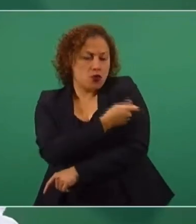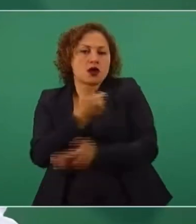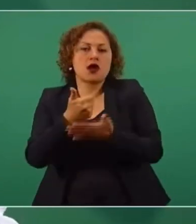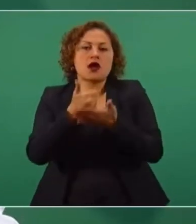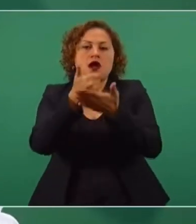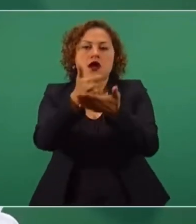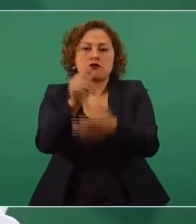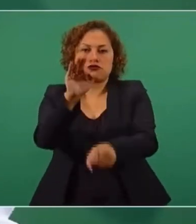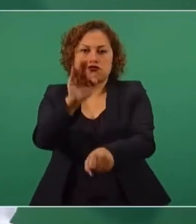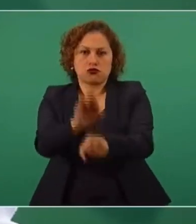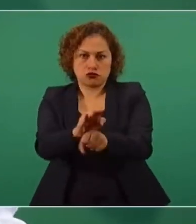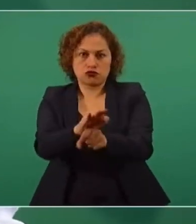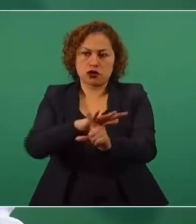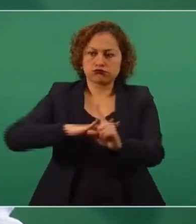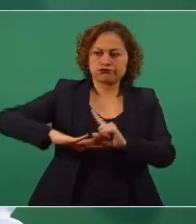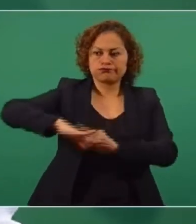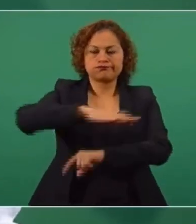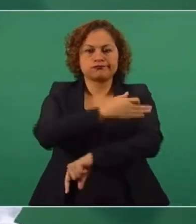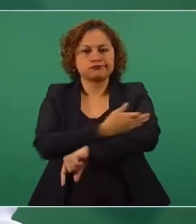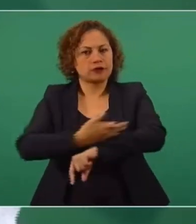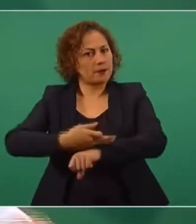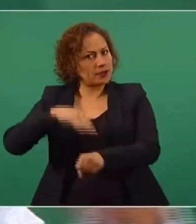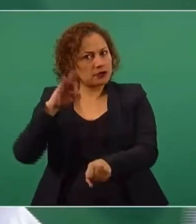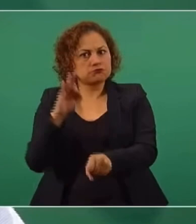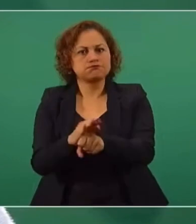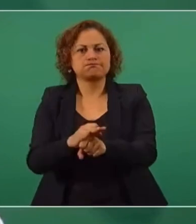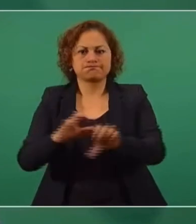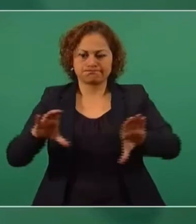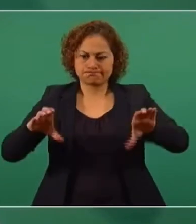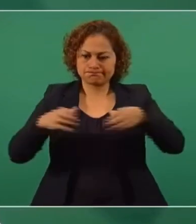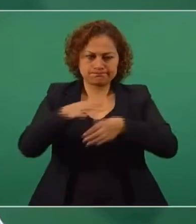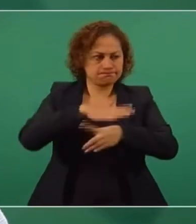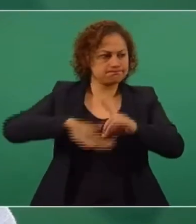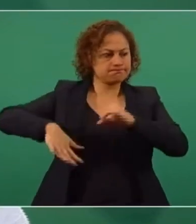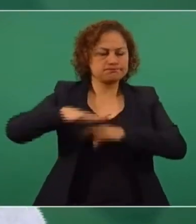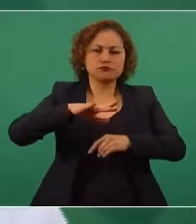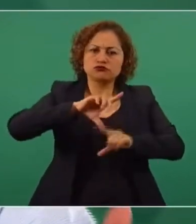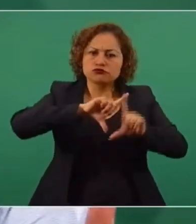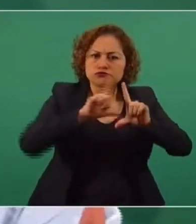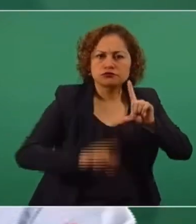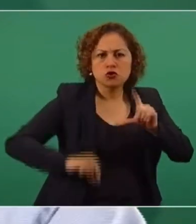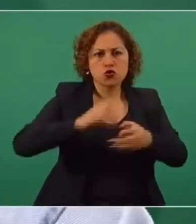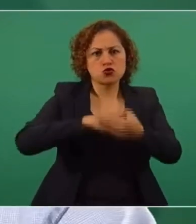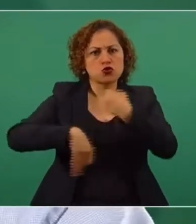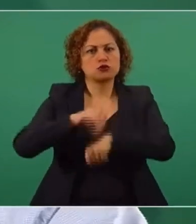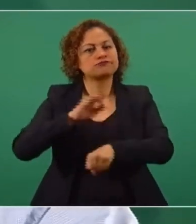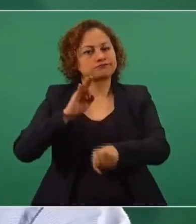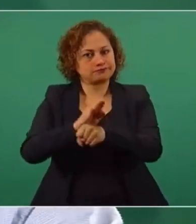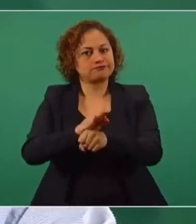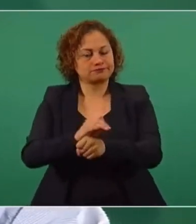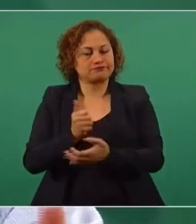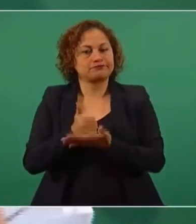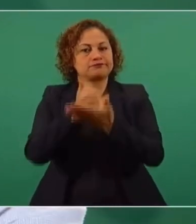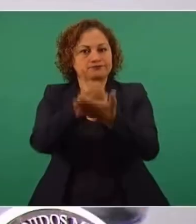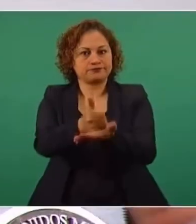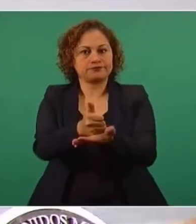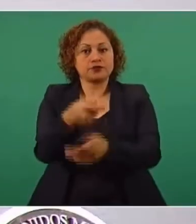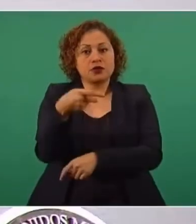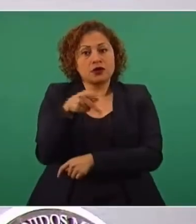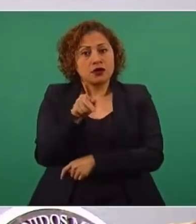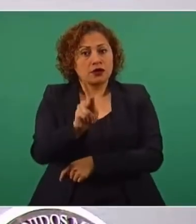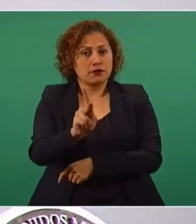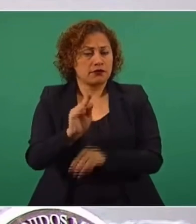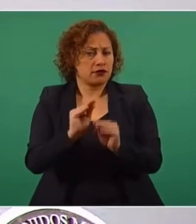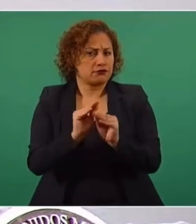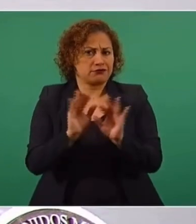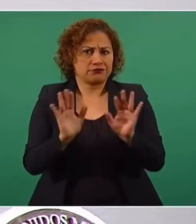personas, protege a las familias, protege a las comunidades, protege a la sociedad en su conjunto. En un momento dado hay personas, y lo ilustro con